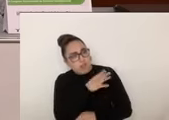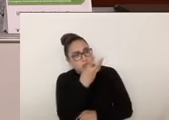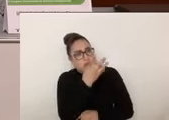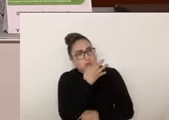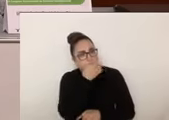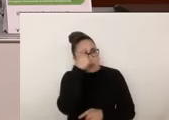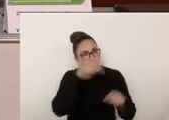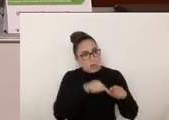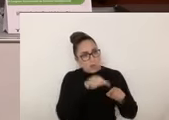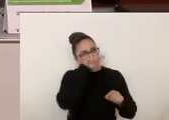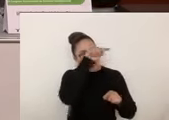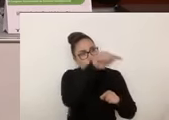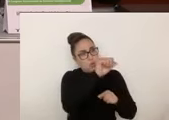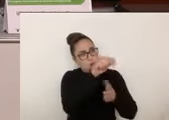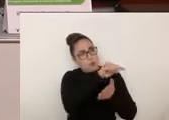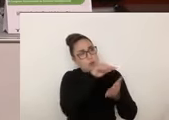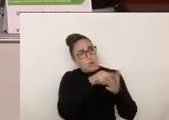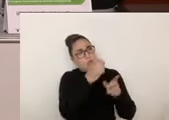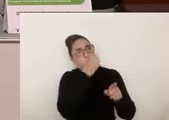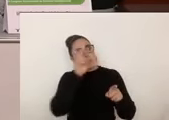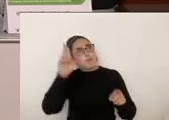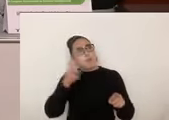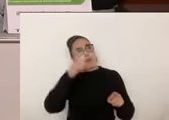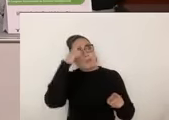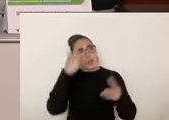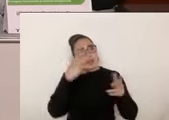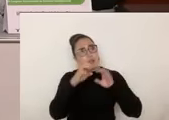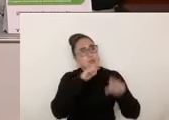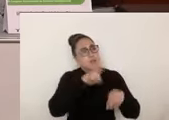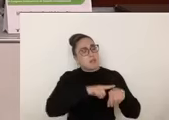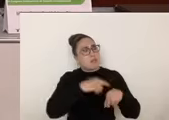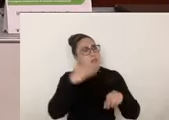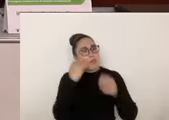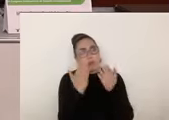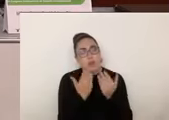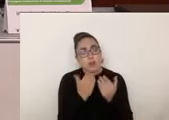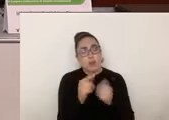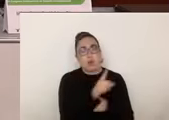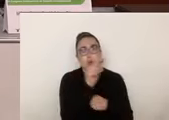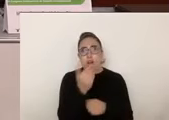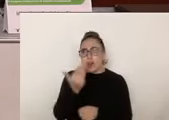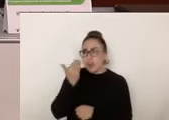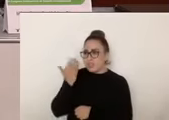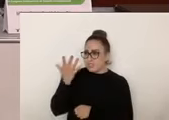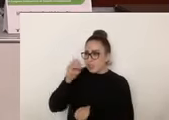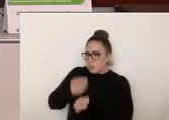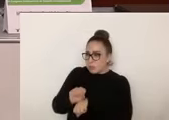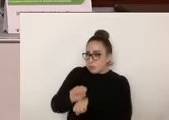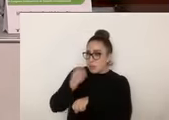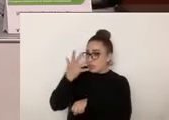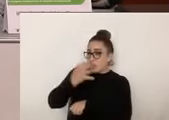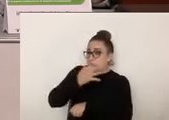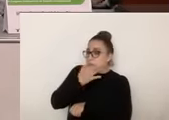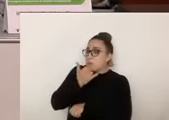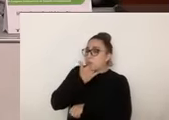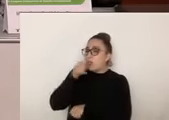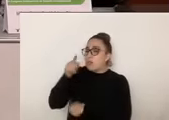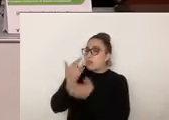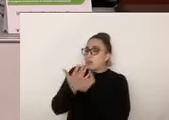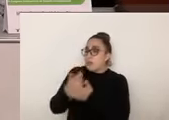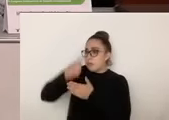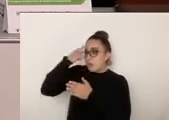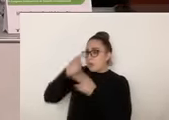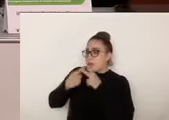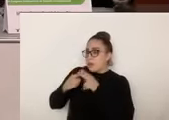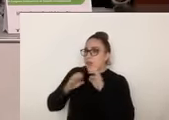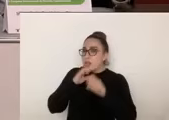hasta el otro extremo del campus, no te va a dar tiempo. Y a otros les decían, hace 5 minutos que te están esperando para la entrevista. ¿Y qué